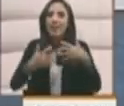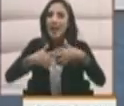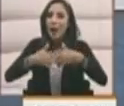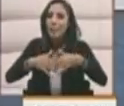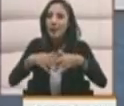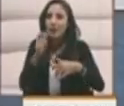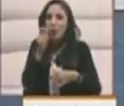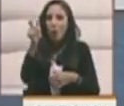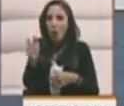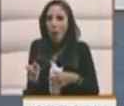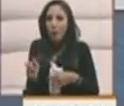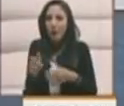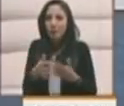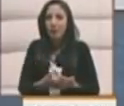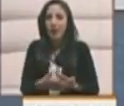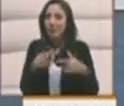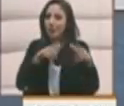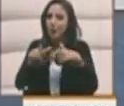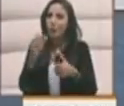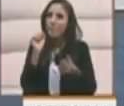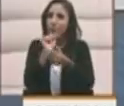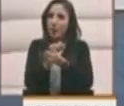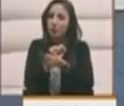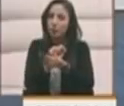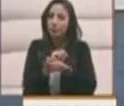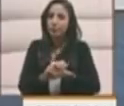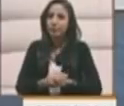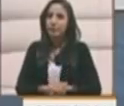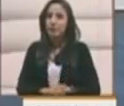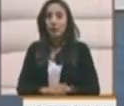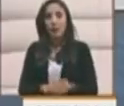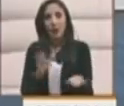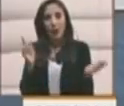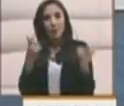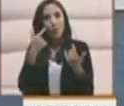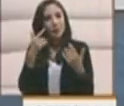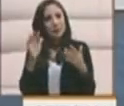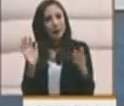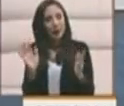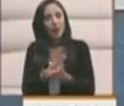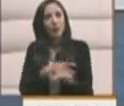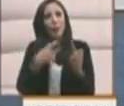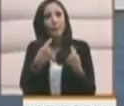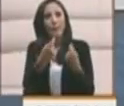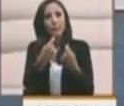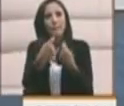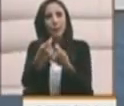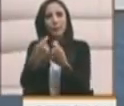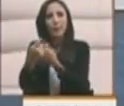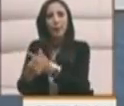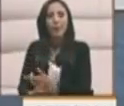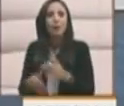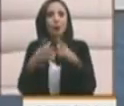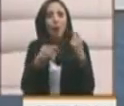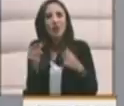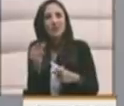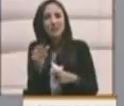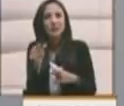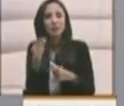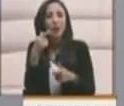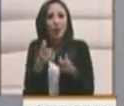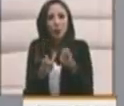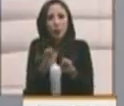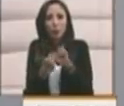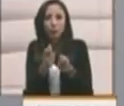José Eloy Rivas Díaz, quien habría facilitado a los terroristas los chips para operar los